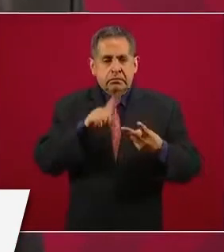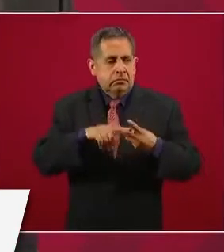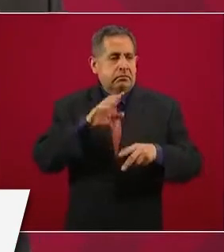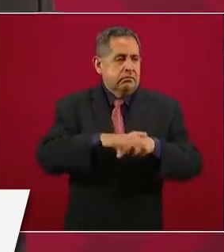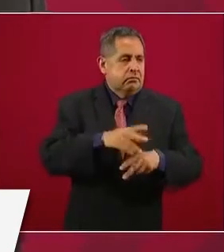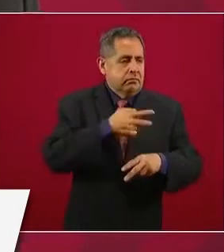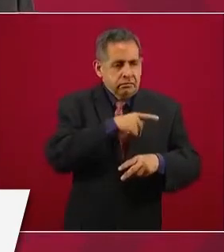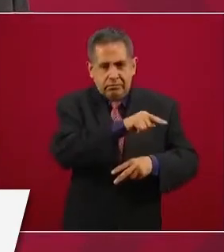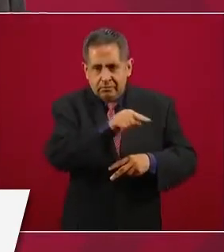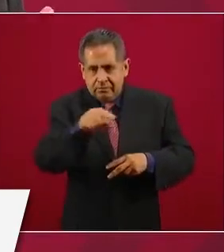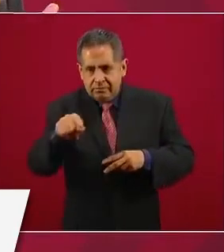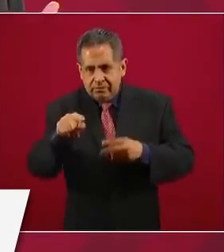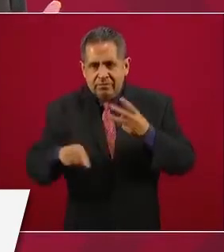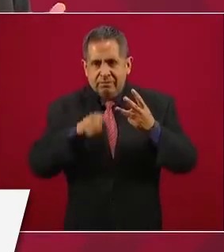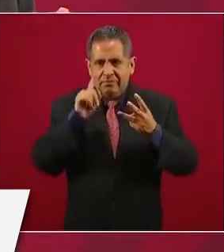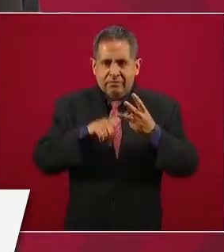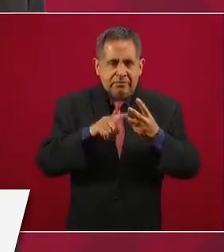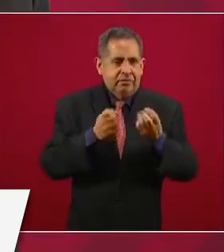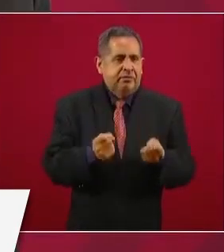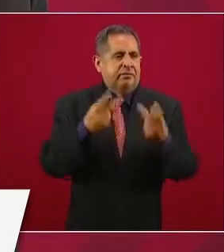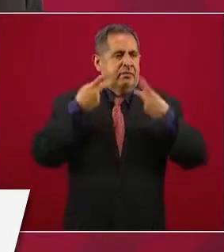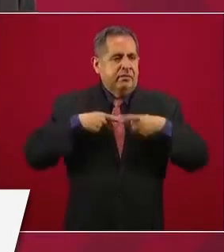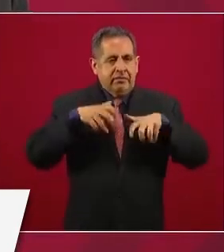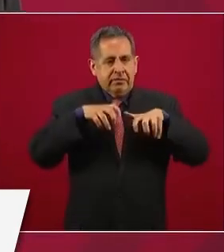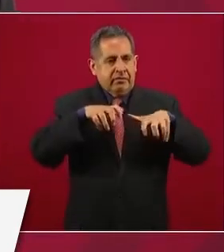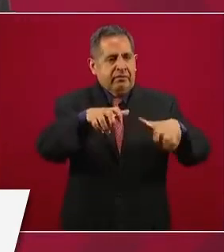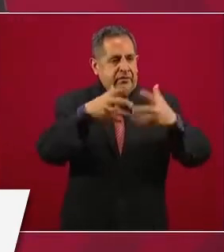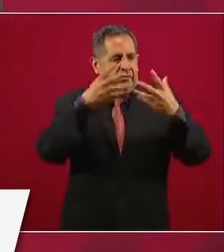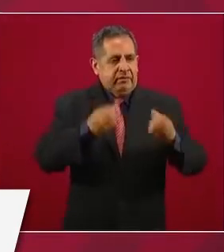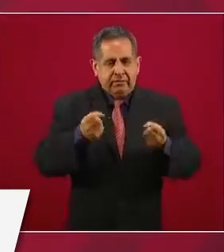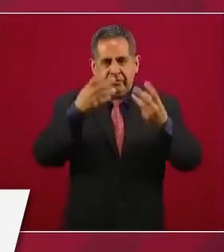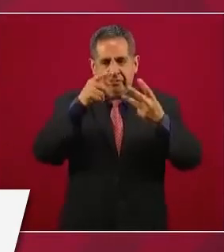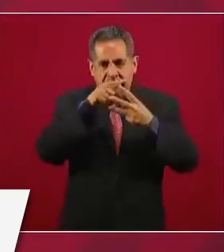pobreza, la población.